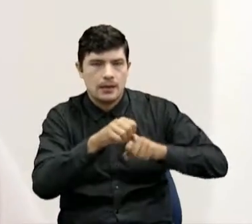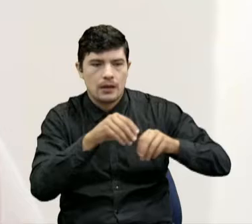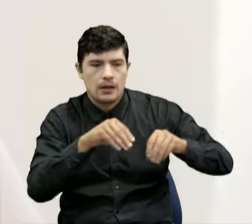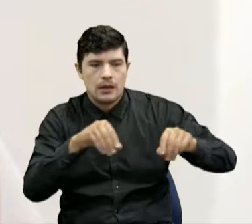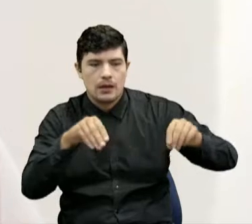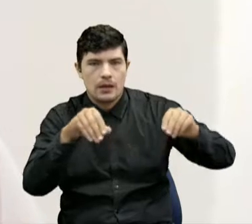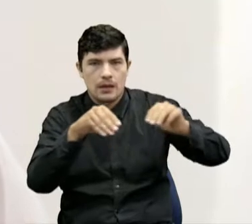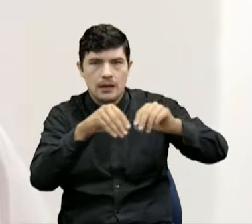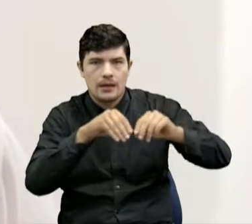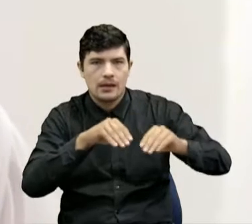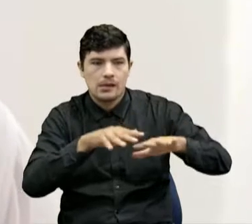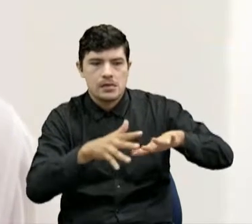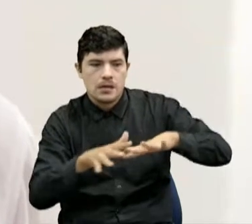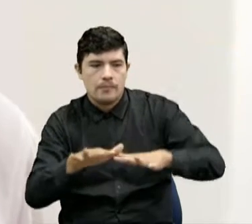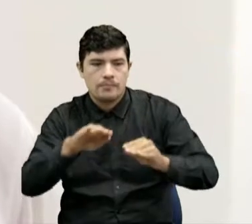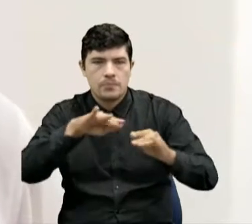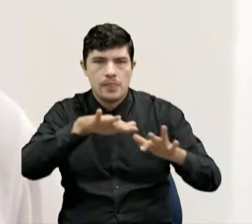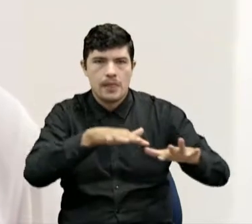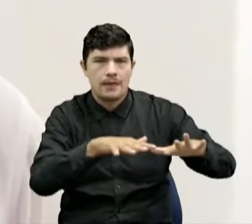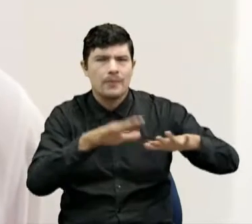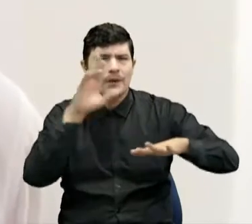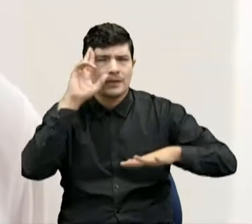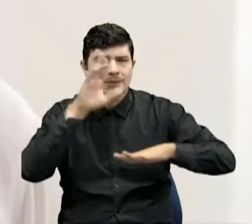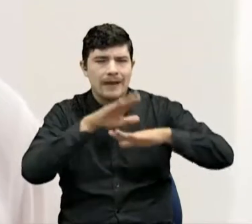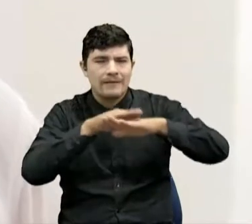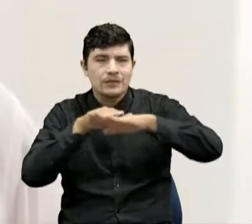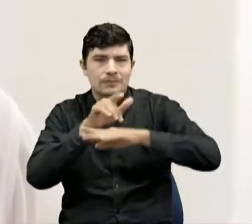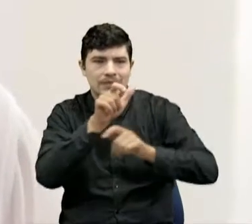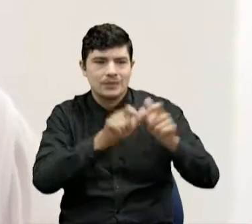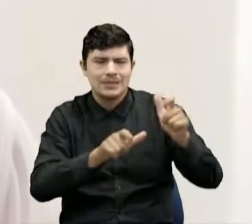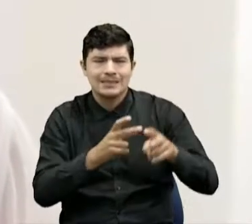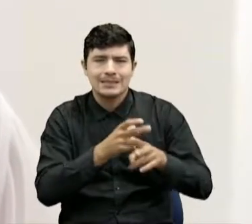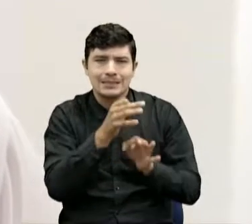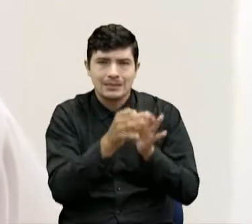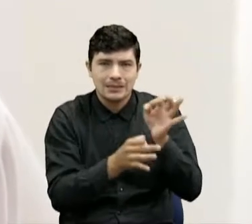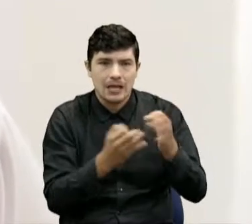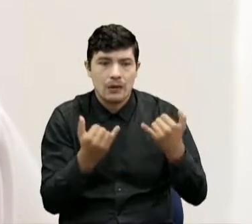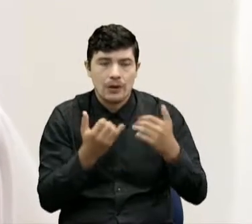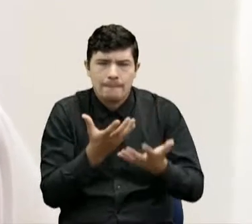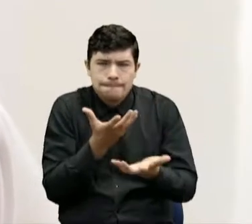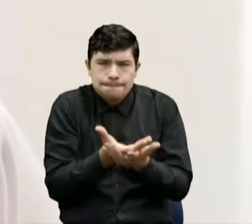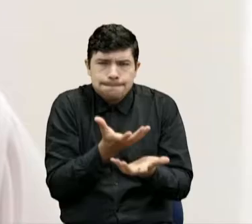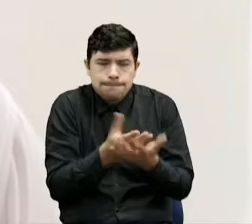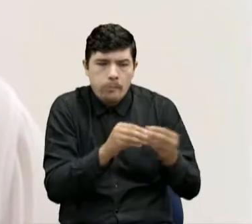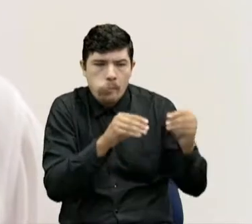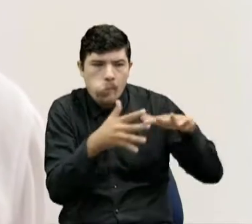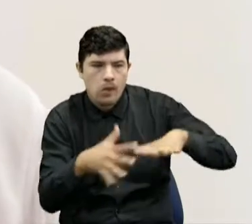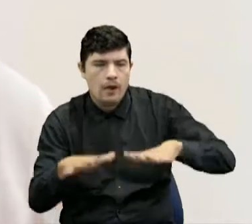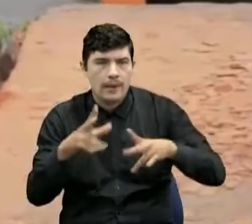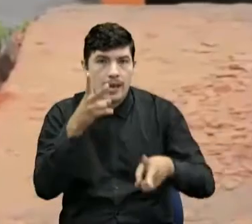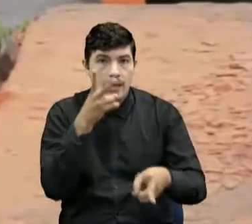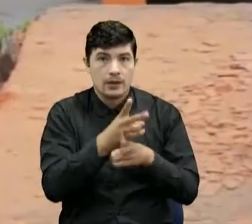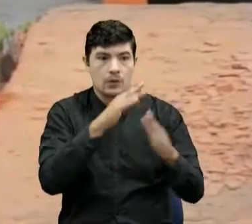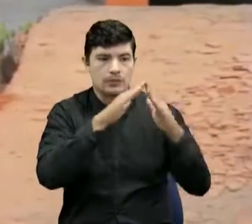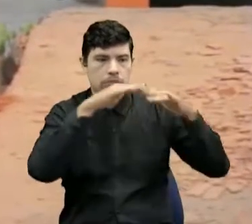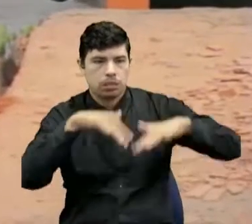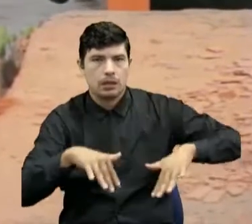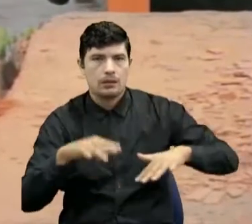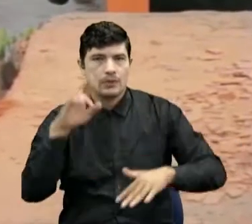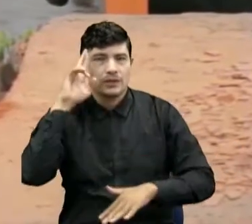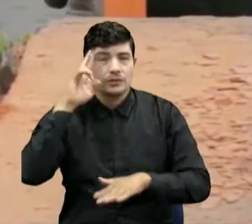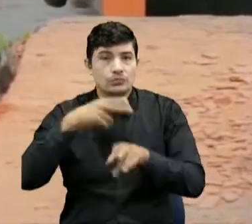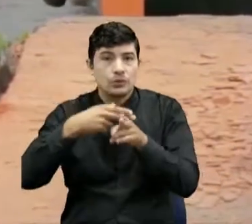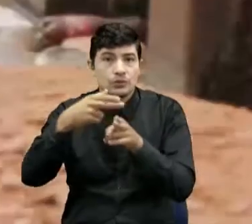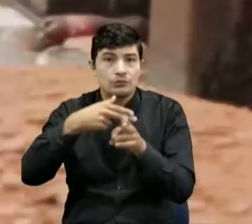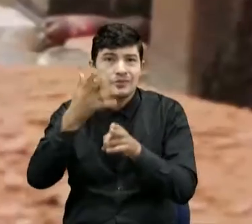propensas a deslizamientos, también estamos haciendo el llamado. De igual manera, vamos a tener un incremento de las lluvias en los próximos días. Las